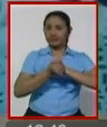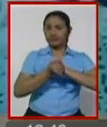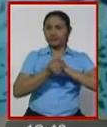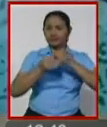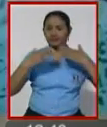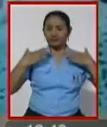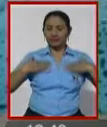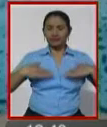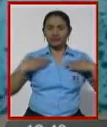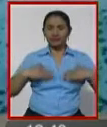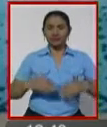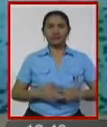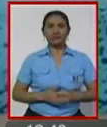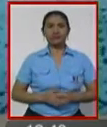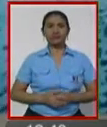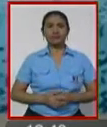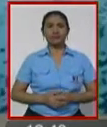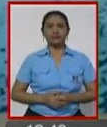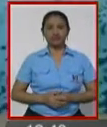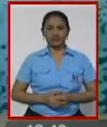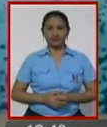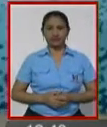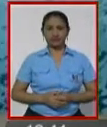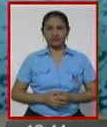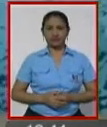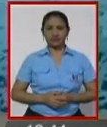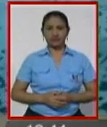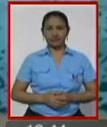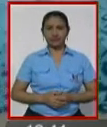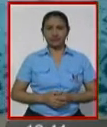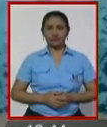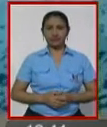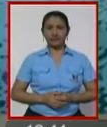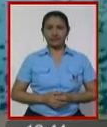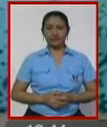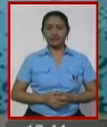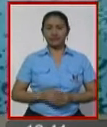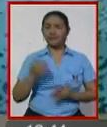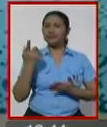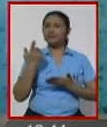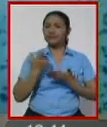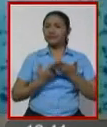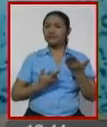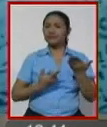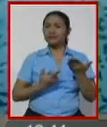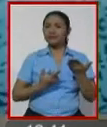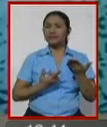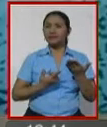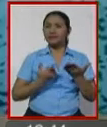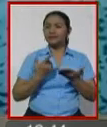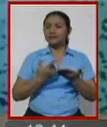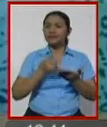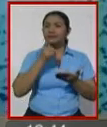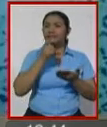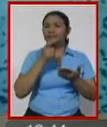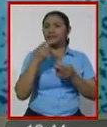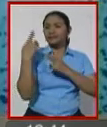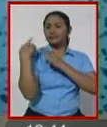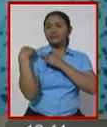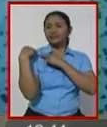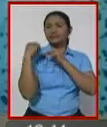la polera. Aldair, ¿qué materia les tocaba? ¿Qué materia estaban pasando?